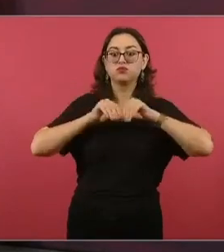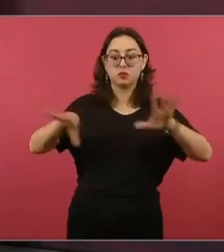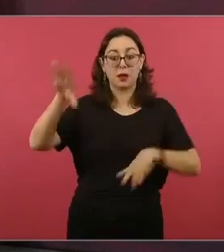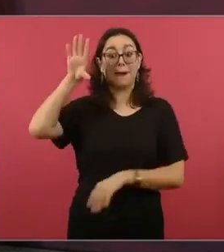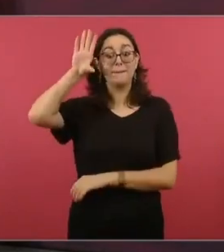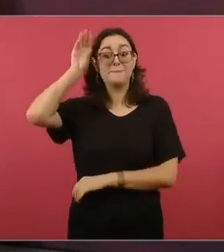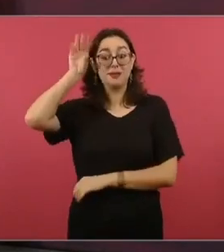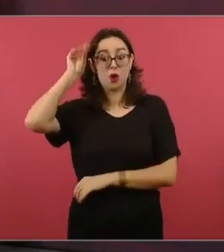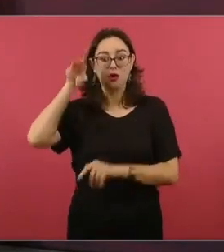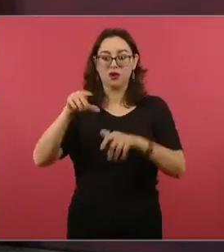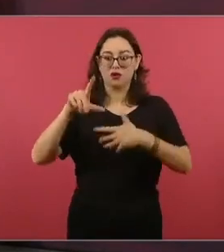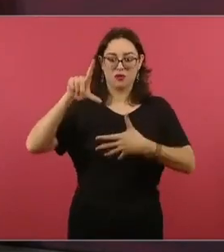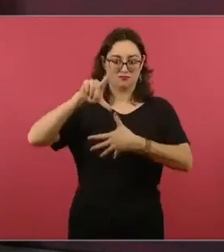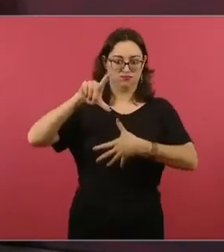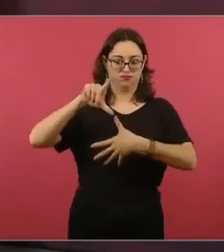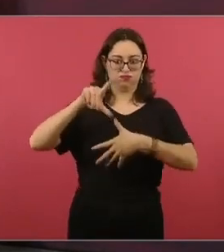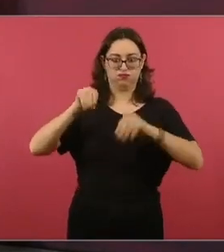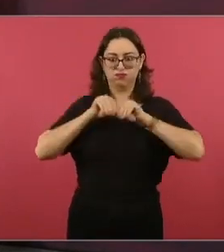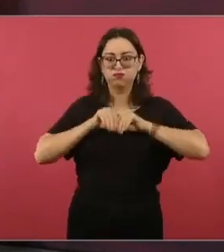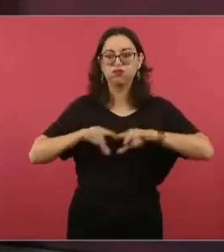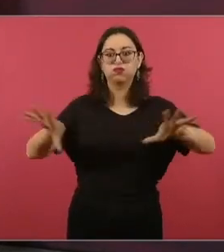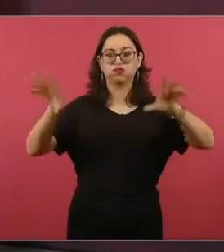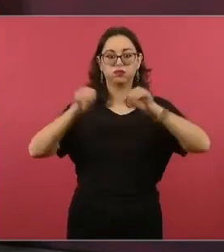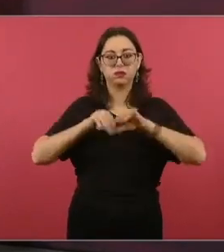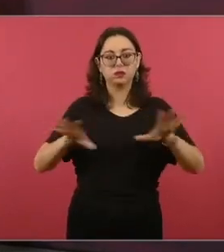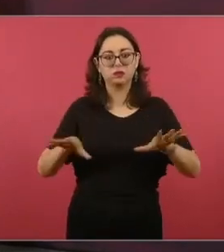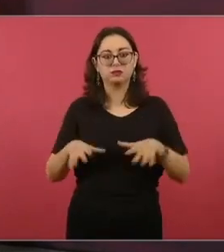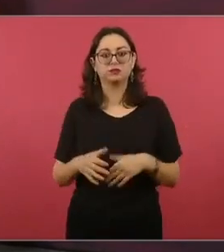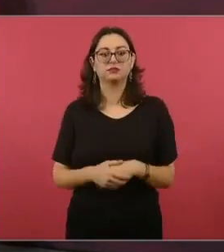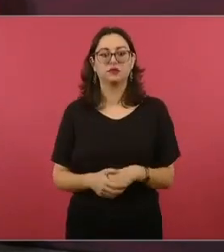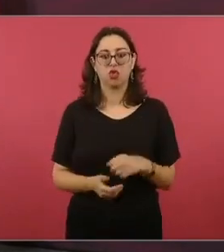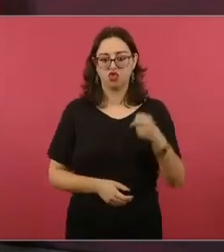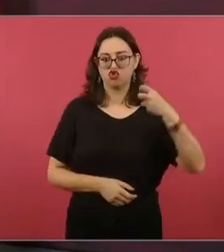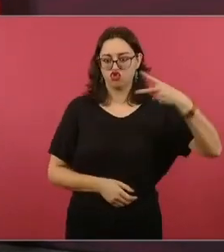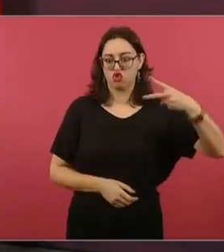en toda Hispanoamérica, solo por debajo de DJ Mario e